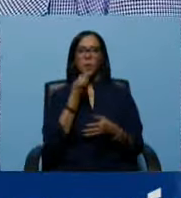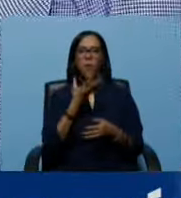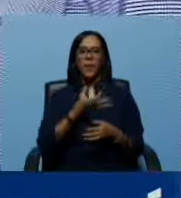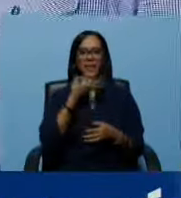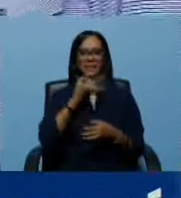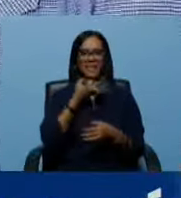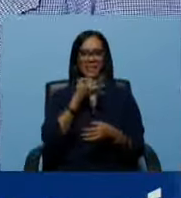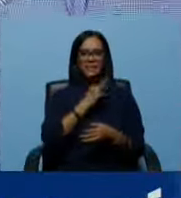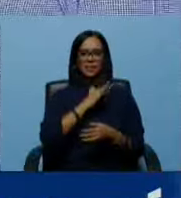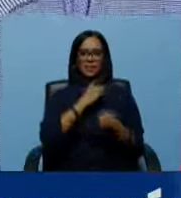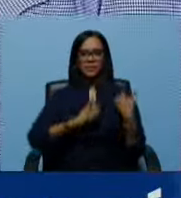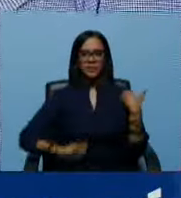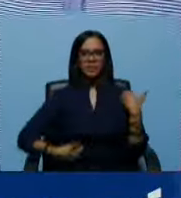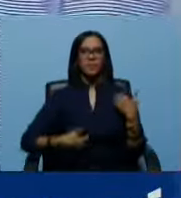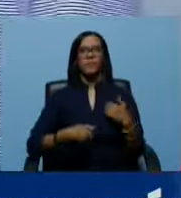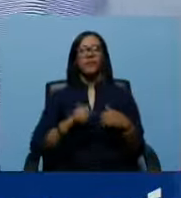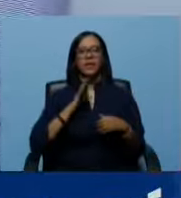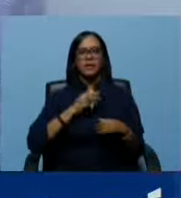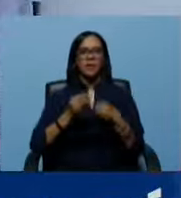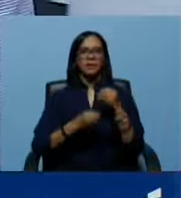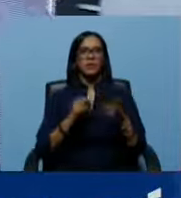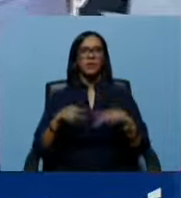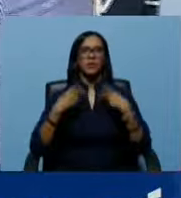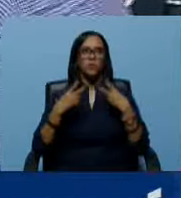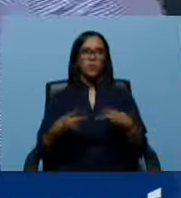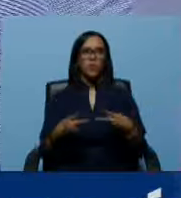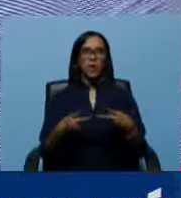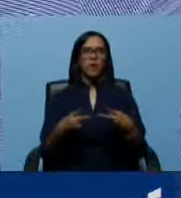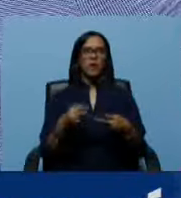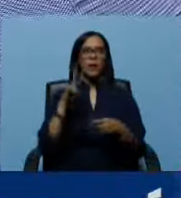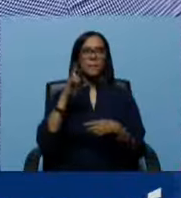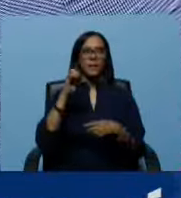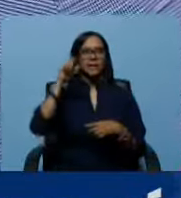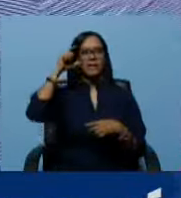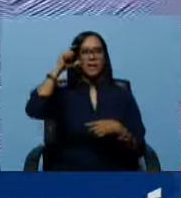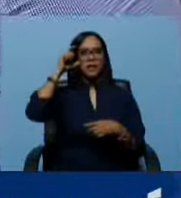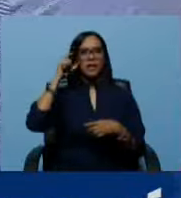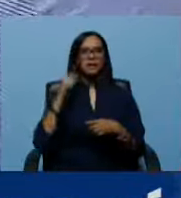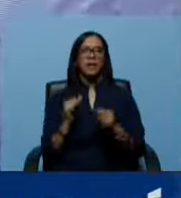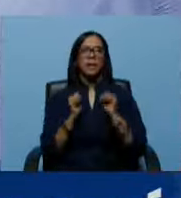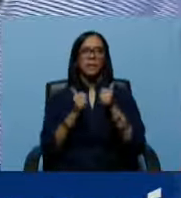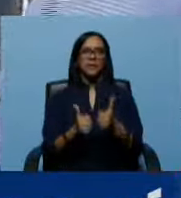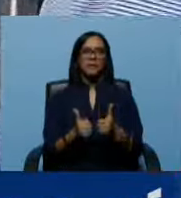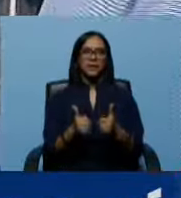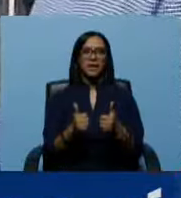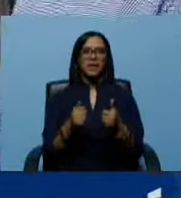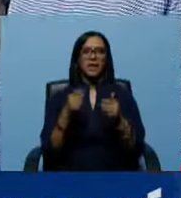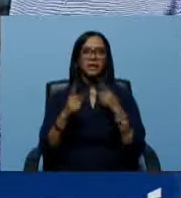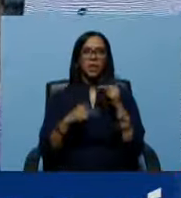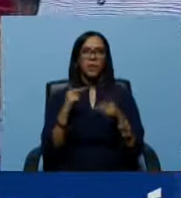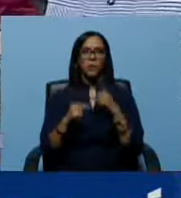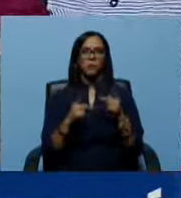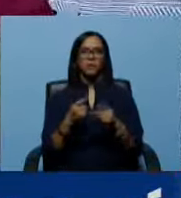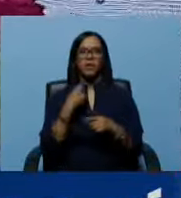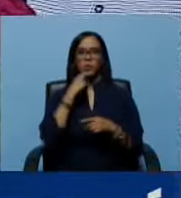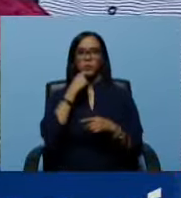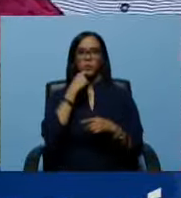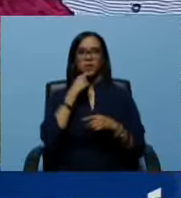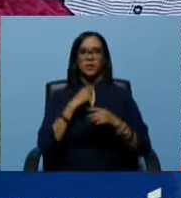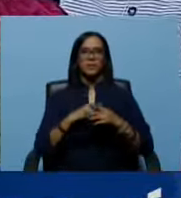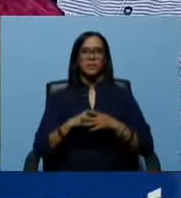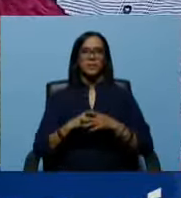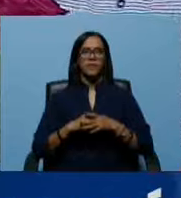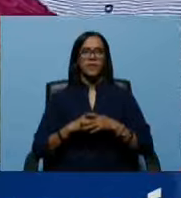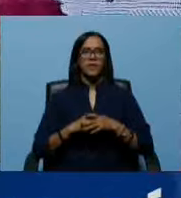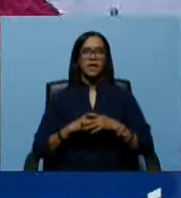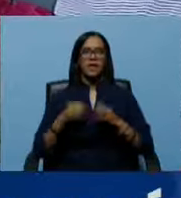aquí estamos ya preparándonos para en los próximos 20 días empezar a sacar este producto a Rusia. Es